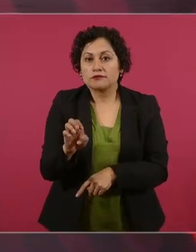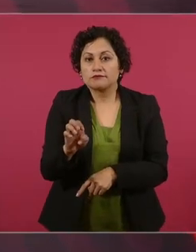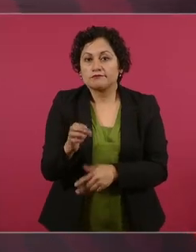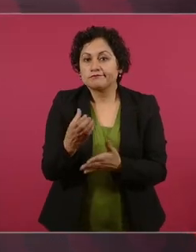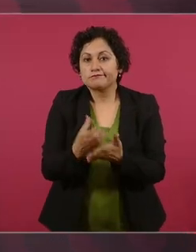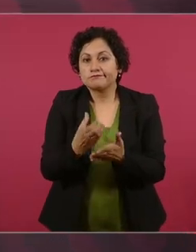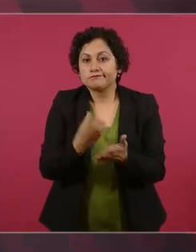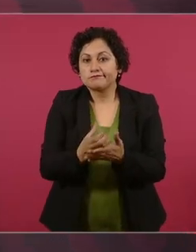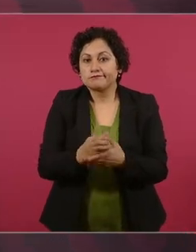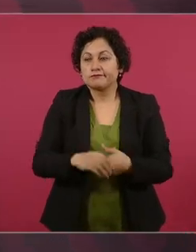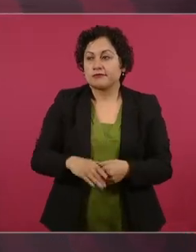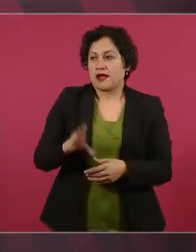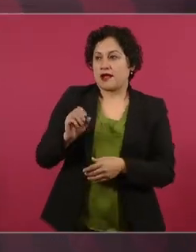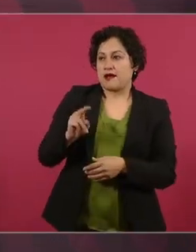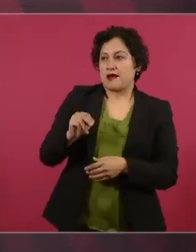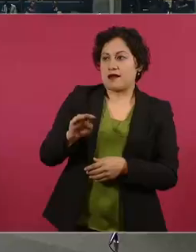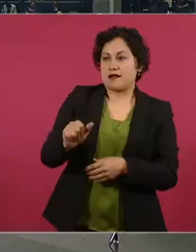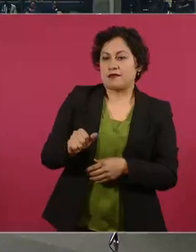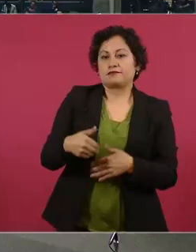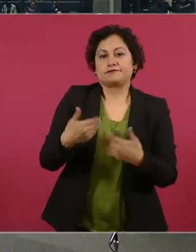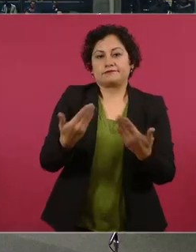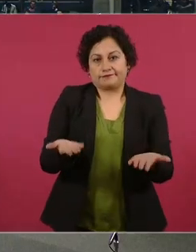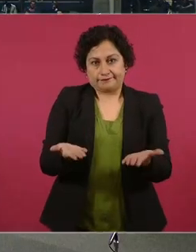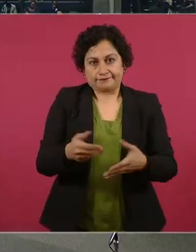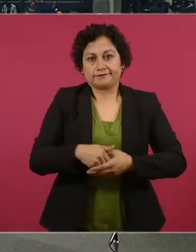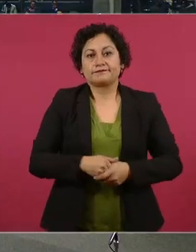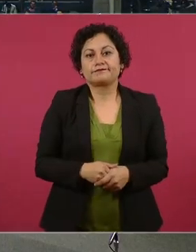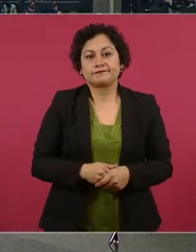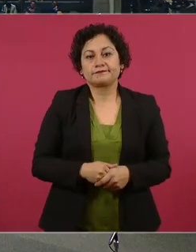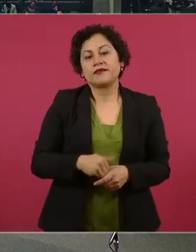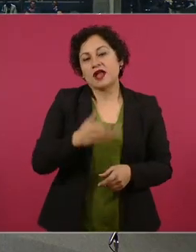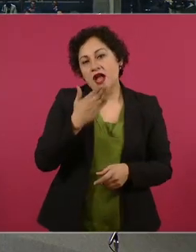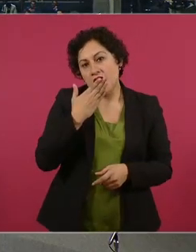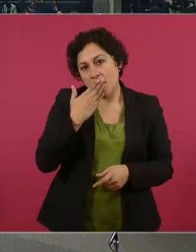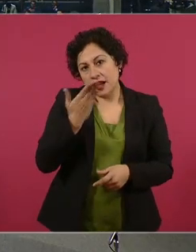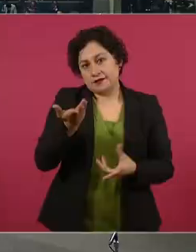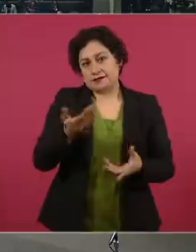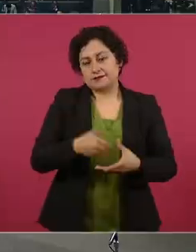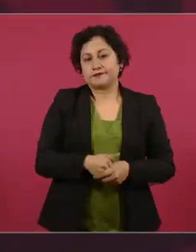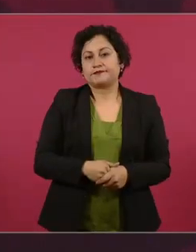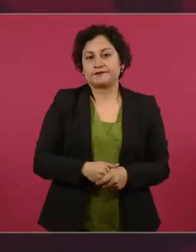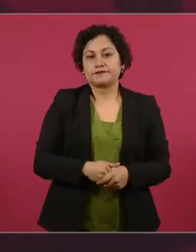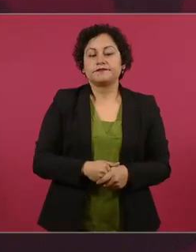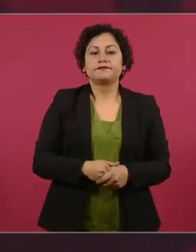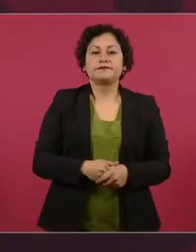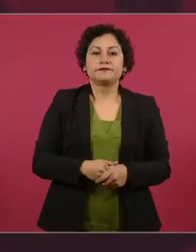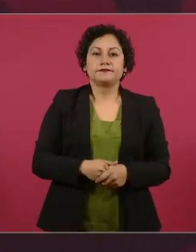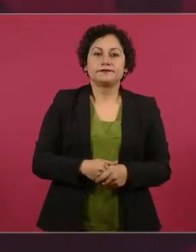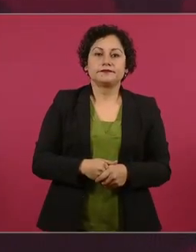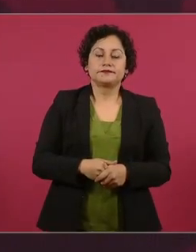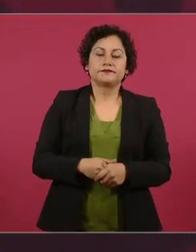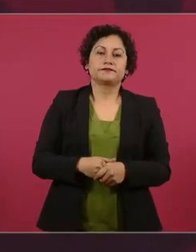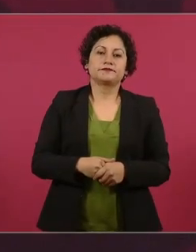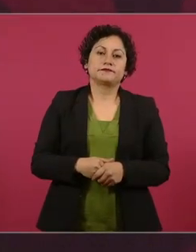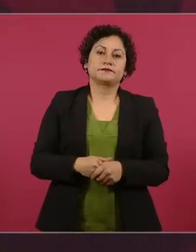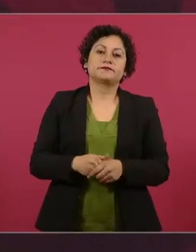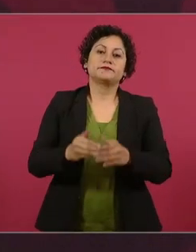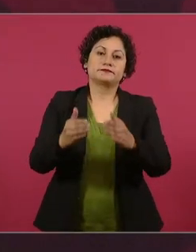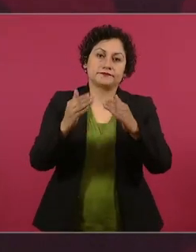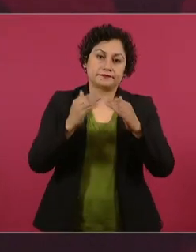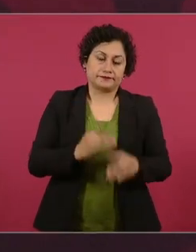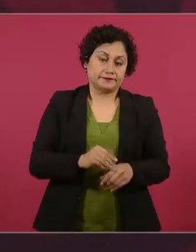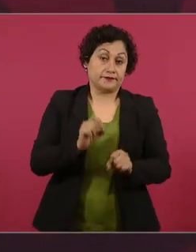En Caranea. Bueno, en Sonora. Luego, ese